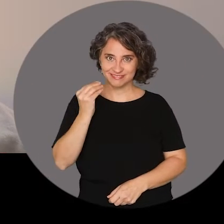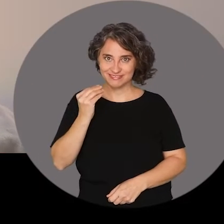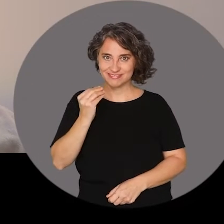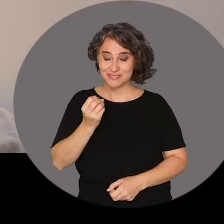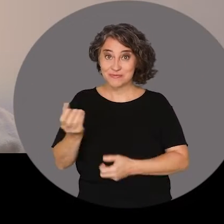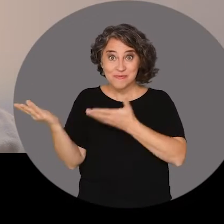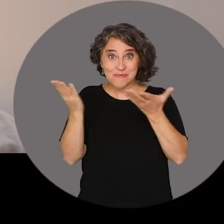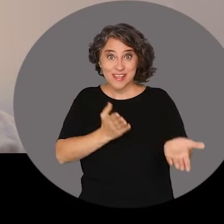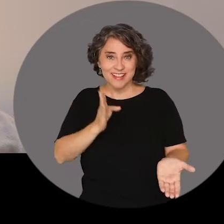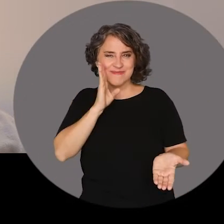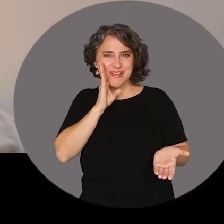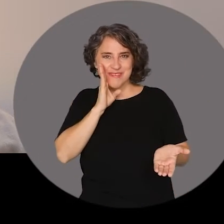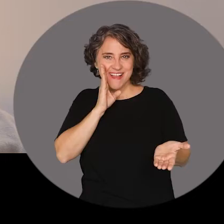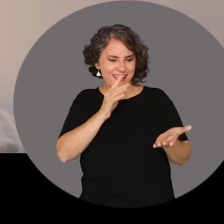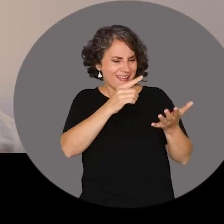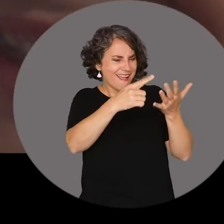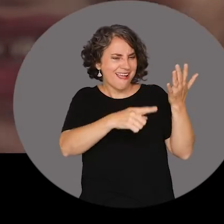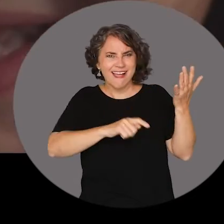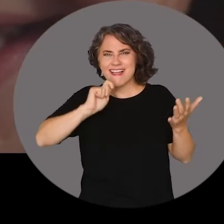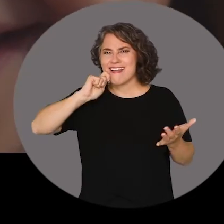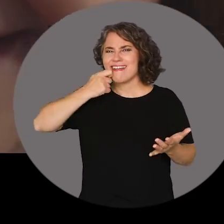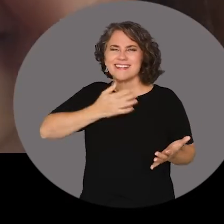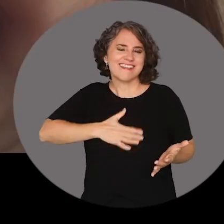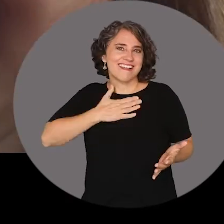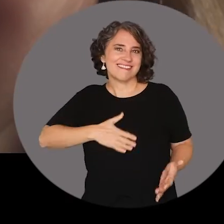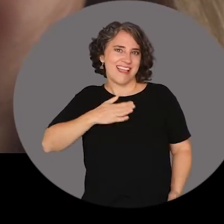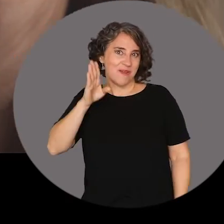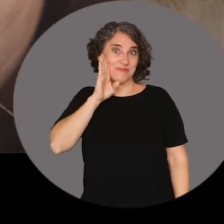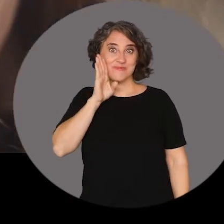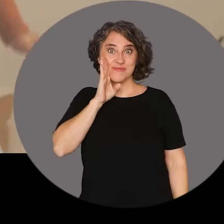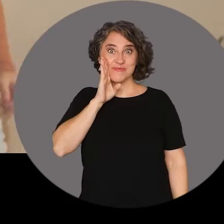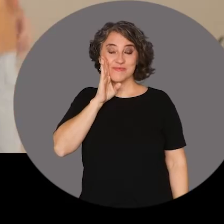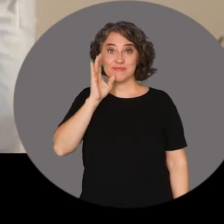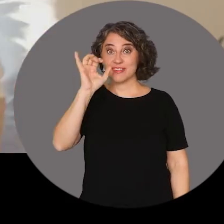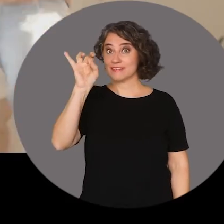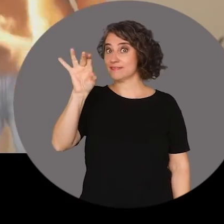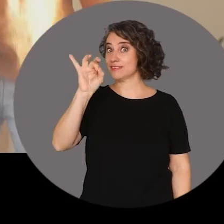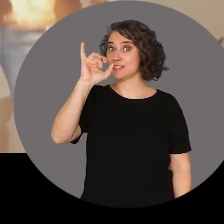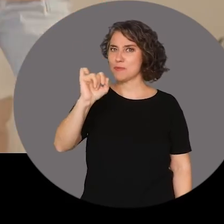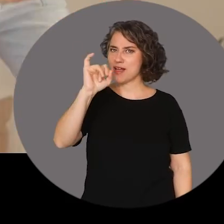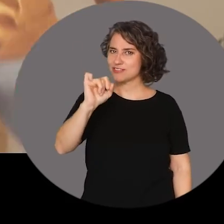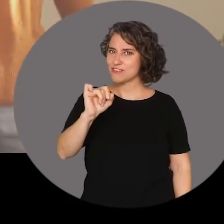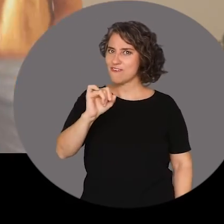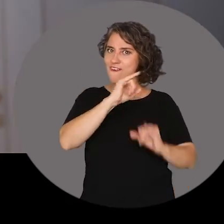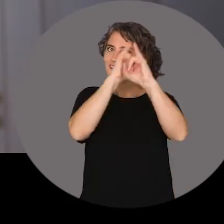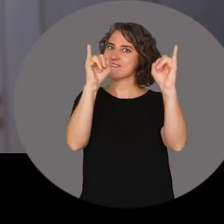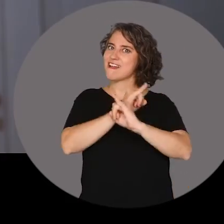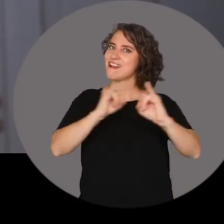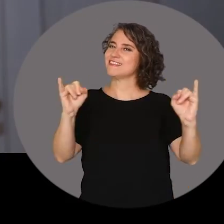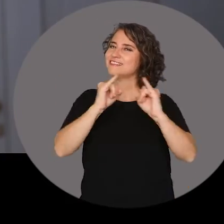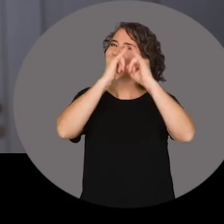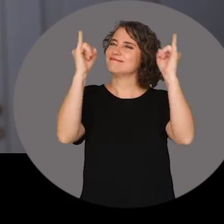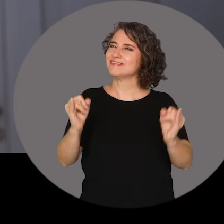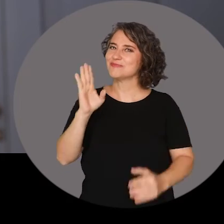bienvenida a mamá a todo lo lindo de ser mi mamá 15 de mayo feliz día